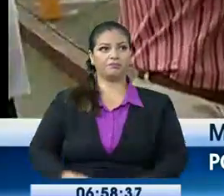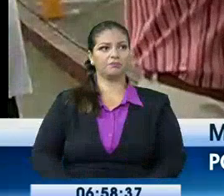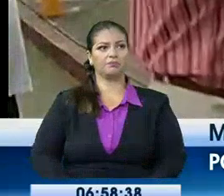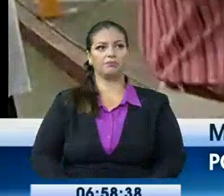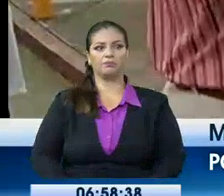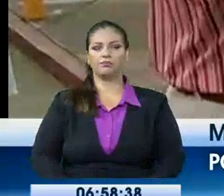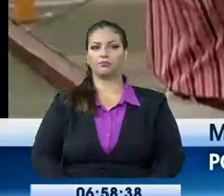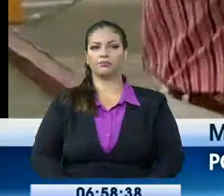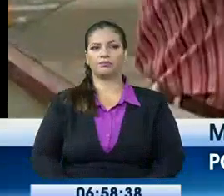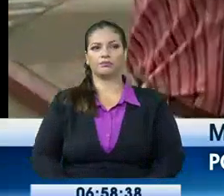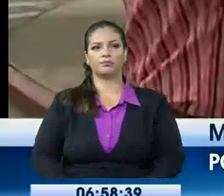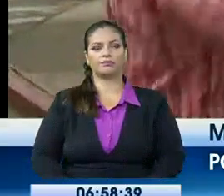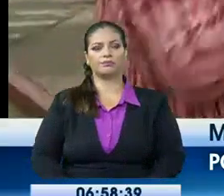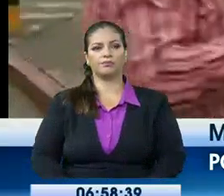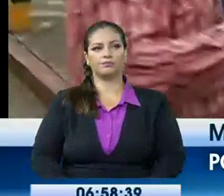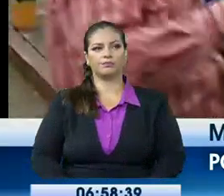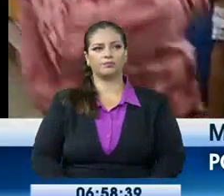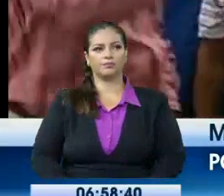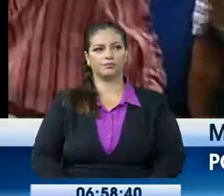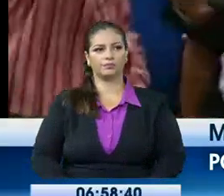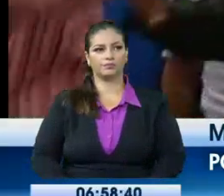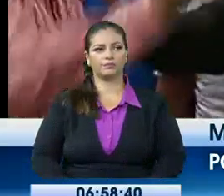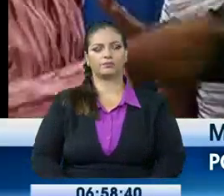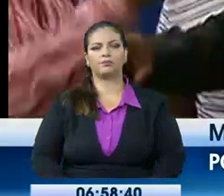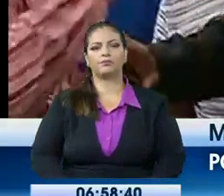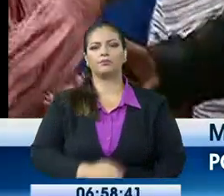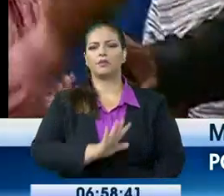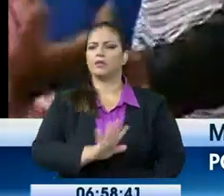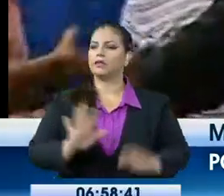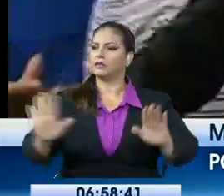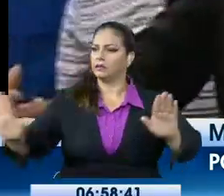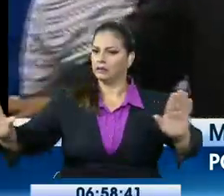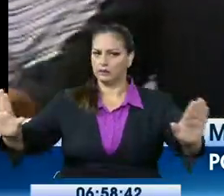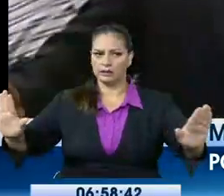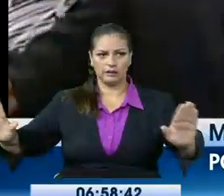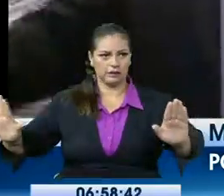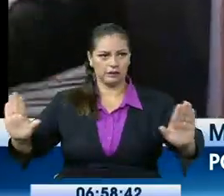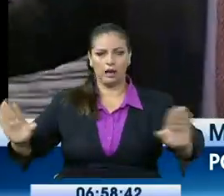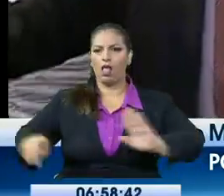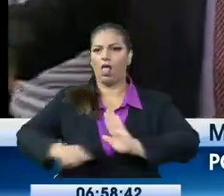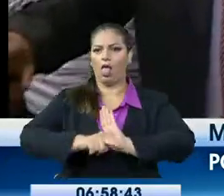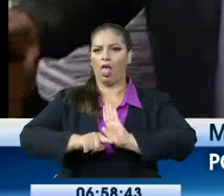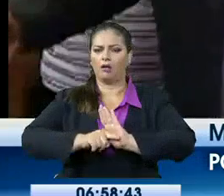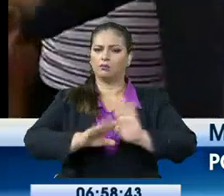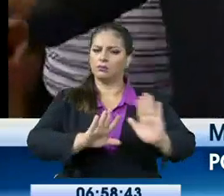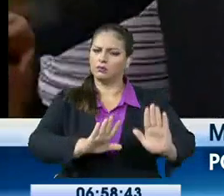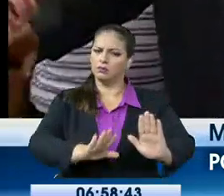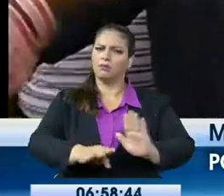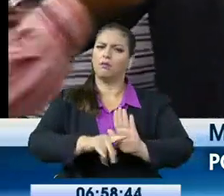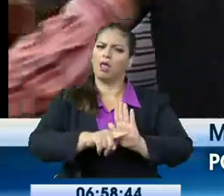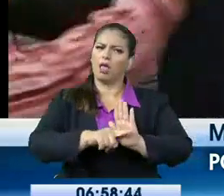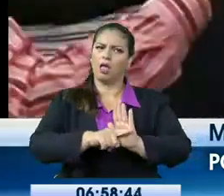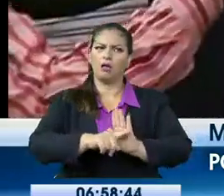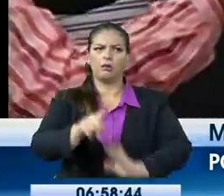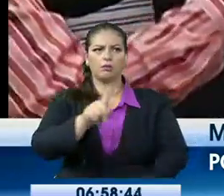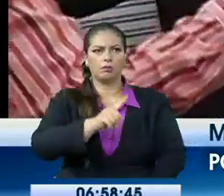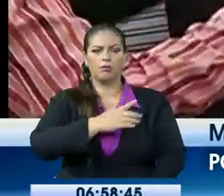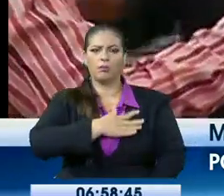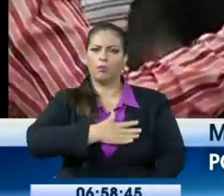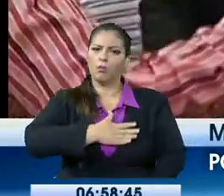No, pero busquemos alternativas, busquemos soluciones. Usted todo es negativo, amigo lindo. Usted se opone a